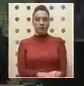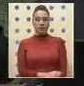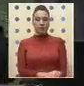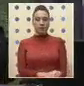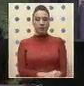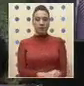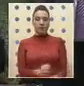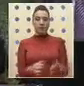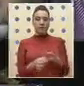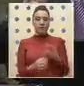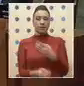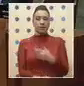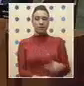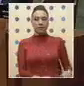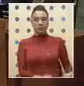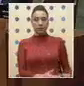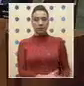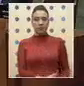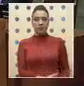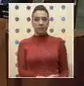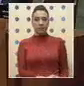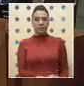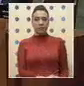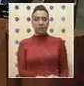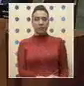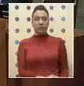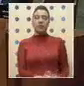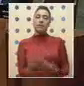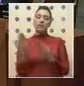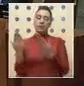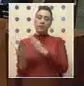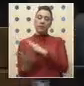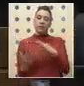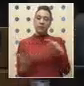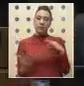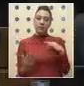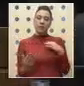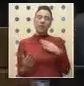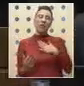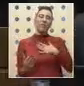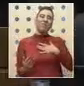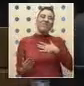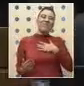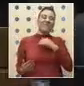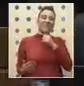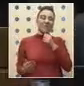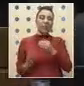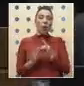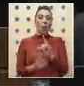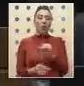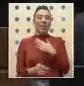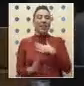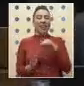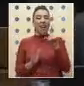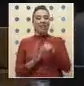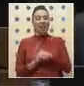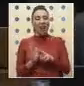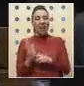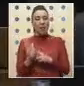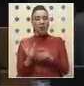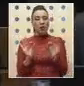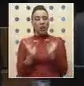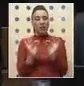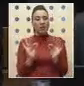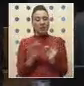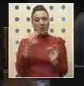Gracias Presidente, saludable al señor Ministro. Nos quedamos con gusto a poco. La UDI quería una rebaja del impuesto